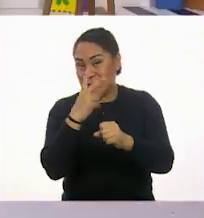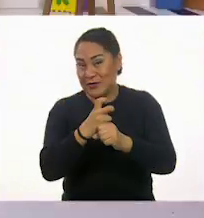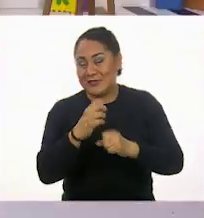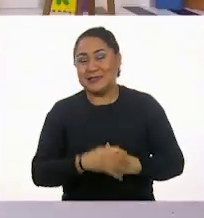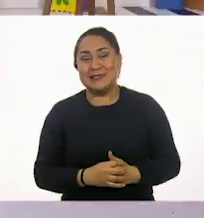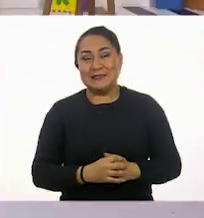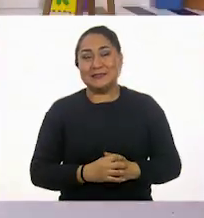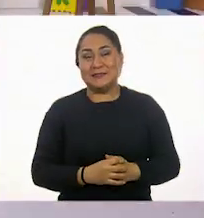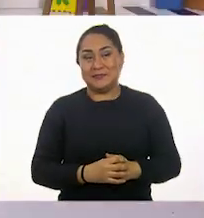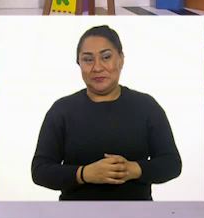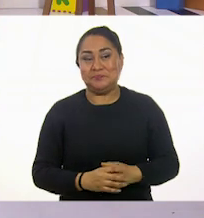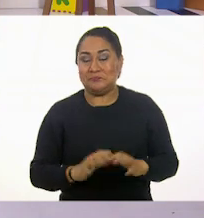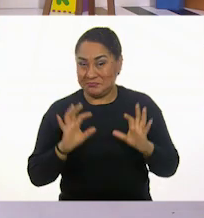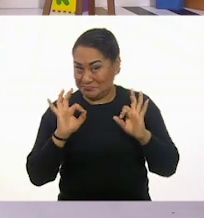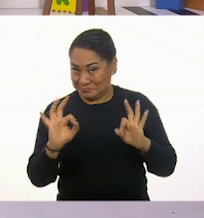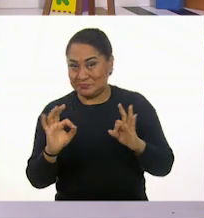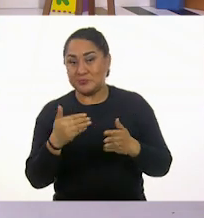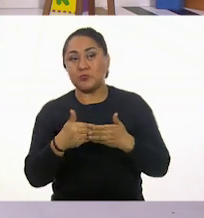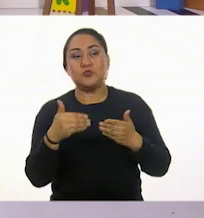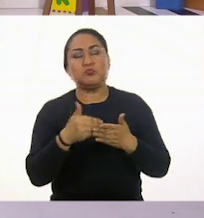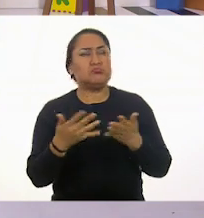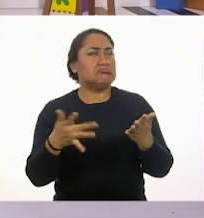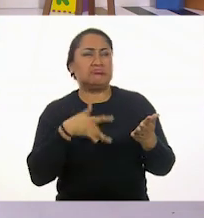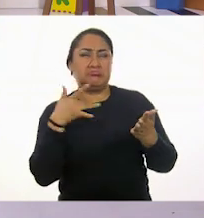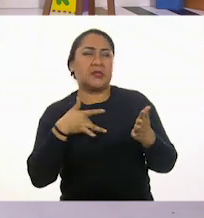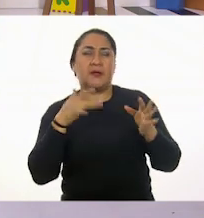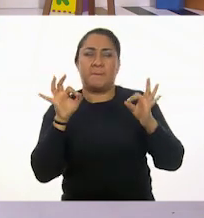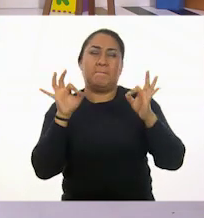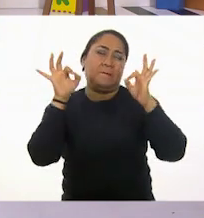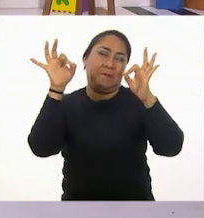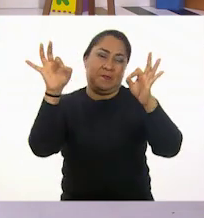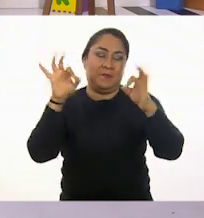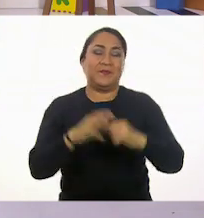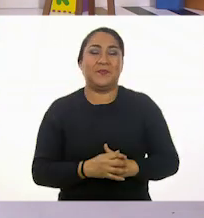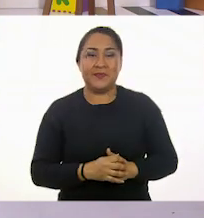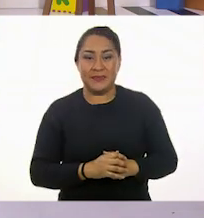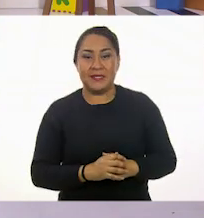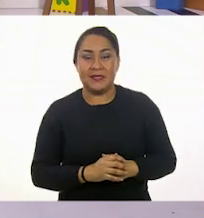Vamos a ponerlas. Yo voy a poner esta aquí.